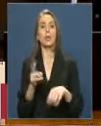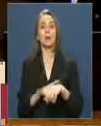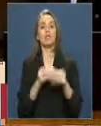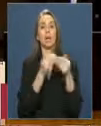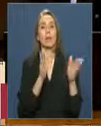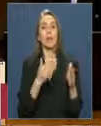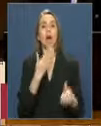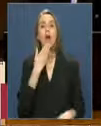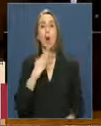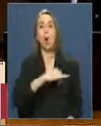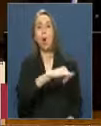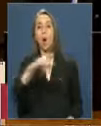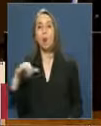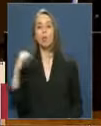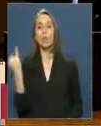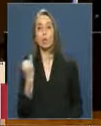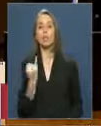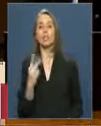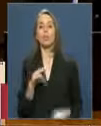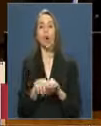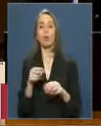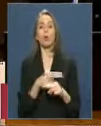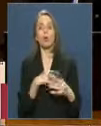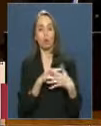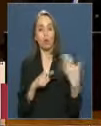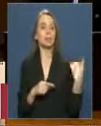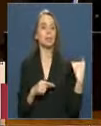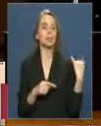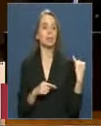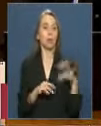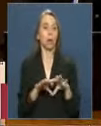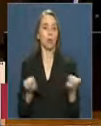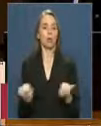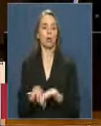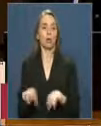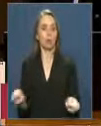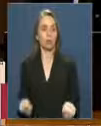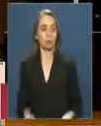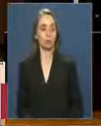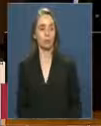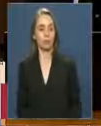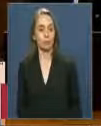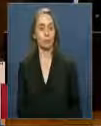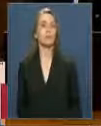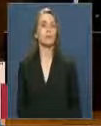Comunes Independiente. ¿Habría acuerdo? Acordado. Acordado. Vamos a la votación del otro.